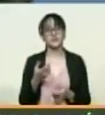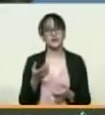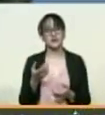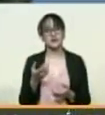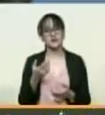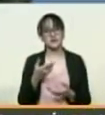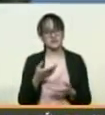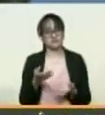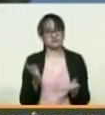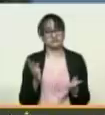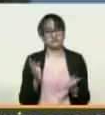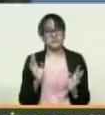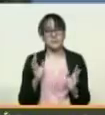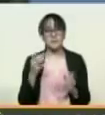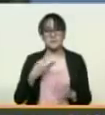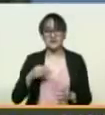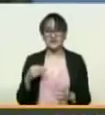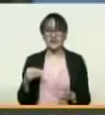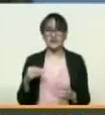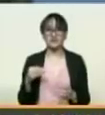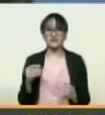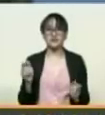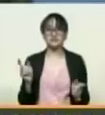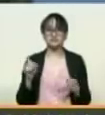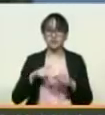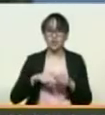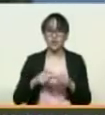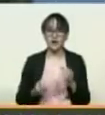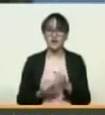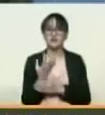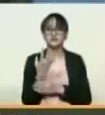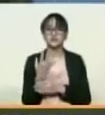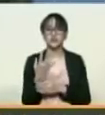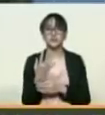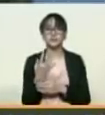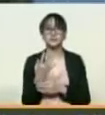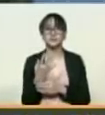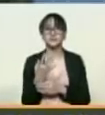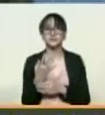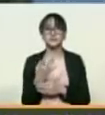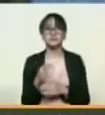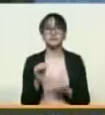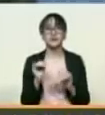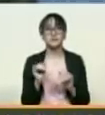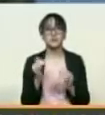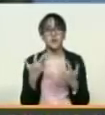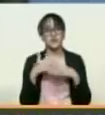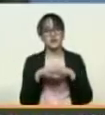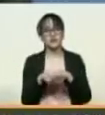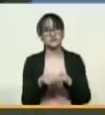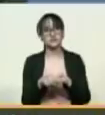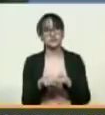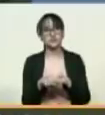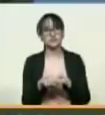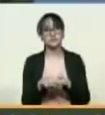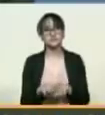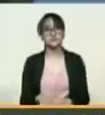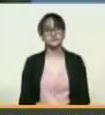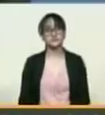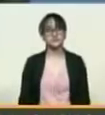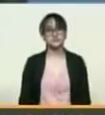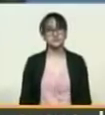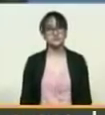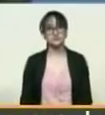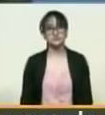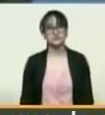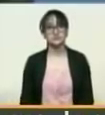Kirchner, quienes estuvieron al frente de la creación de estos grandes instrumentos de integración que se van acoplando los unos con los otros.